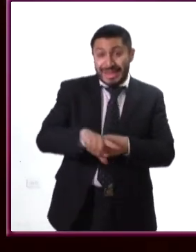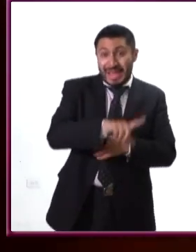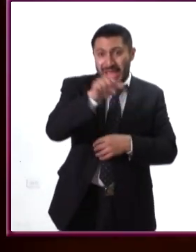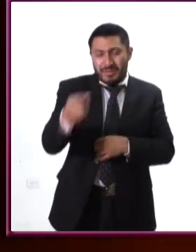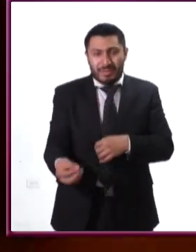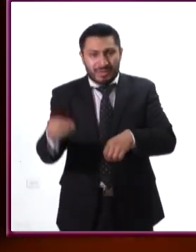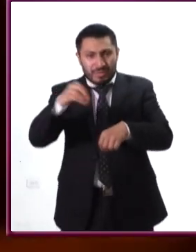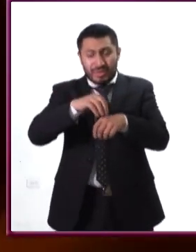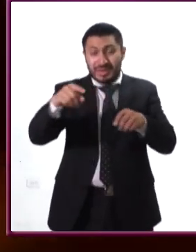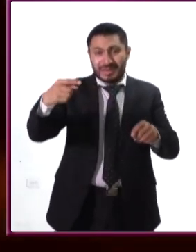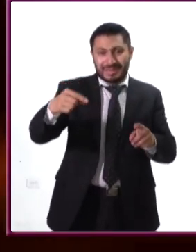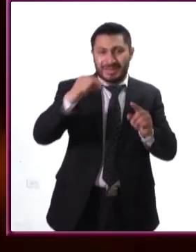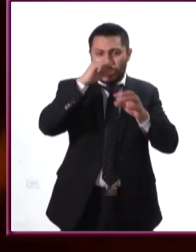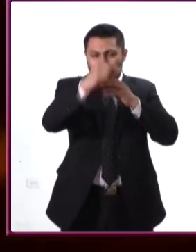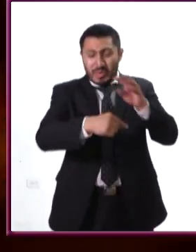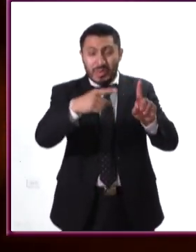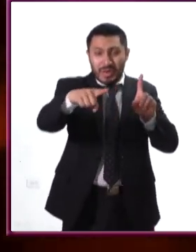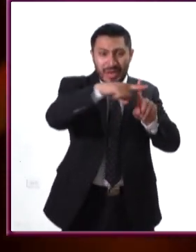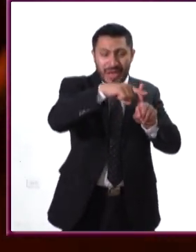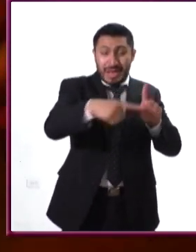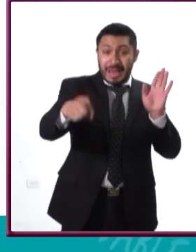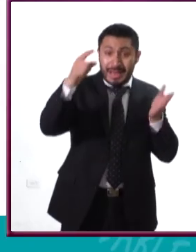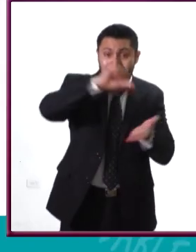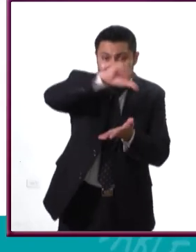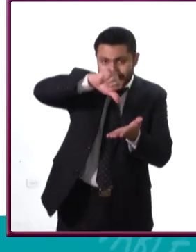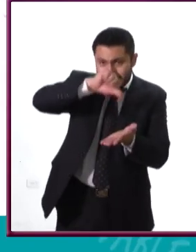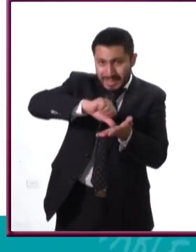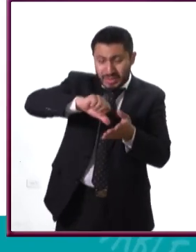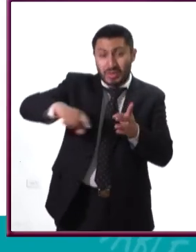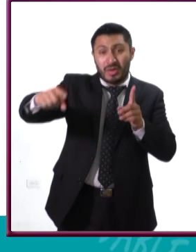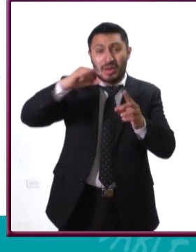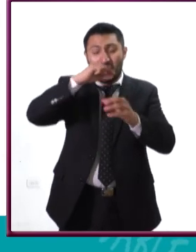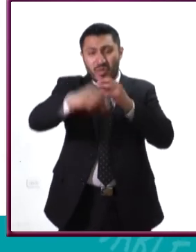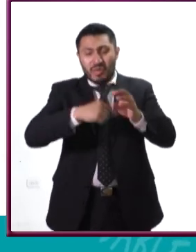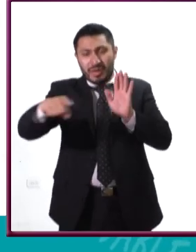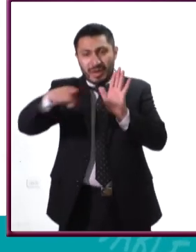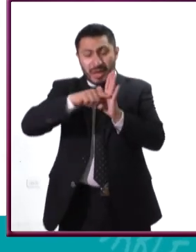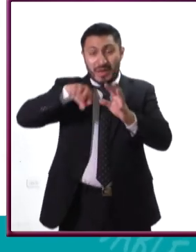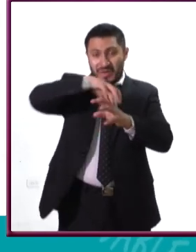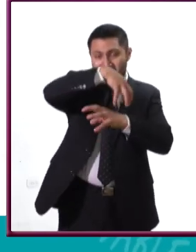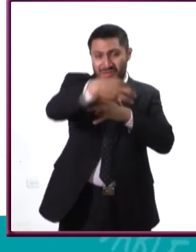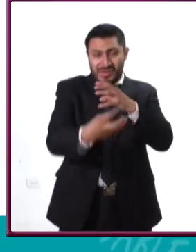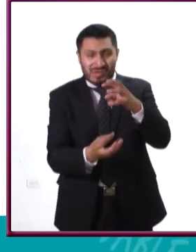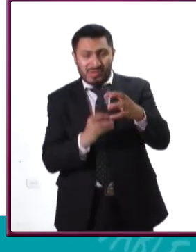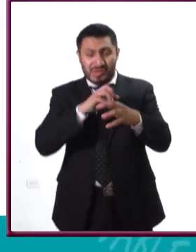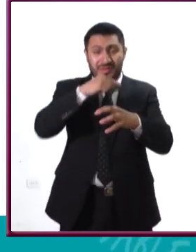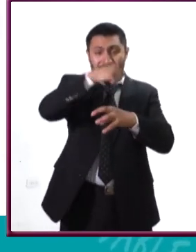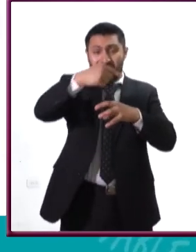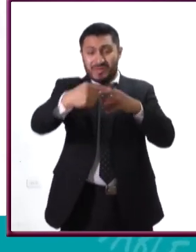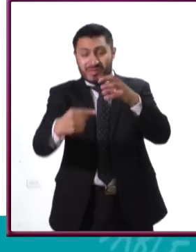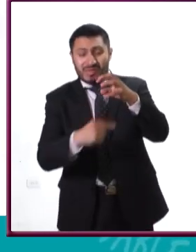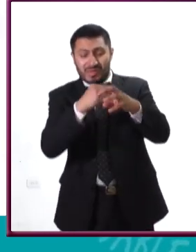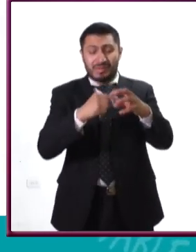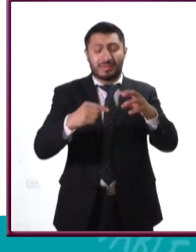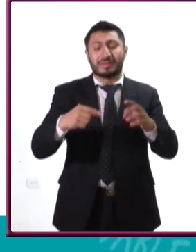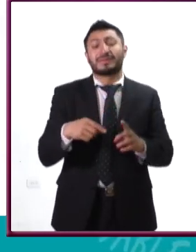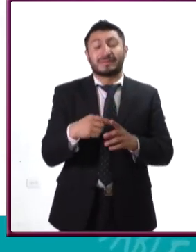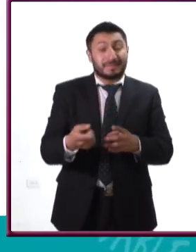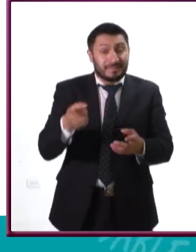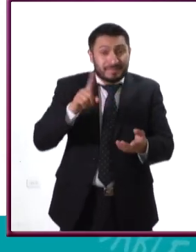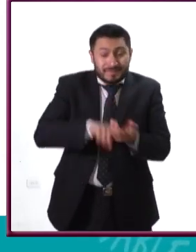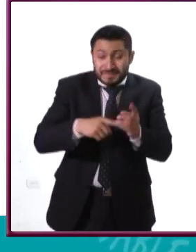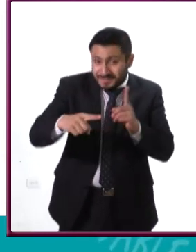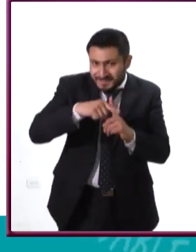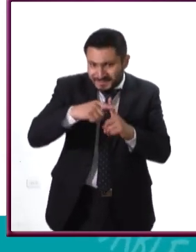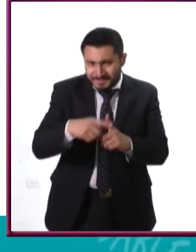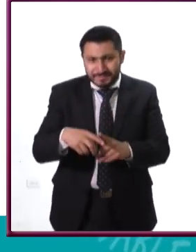Luego se posicionó la carga positiva en el centro y la negativa alrededor. pusieron entre ellos un enorme espacio